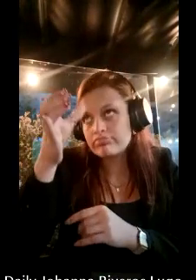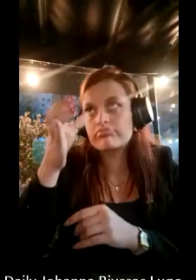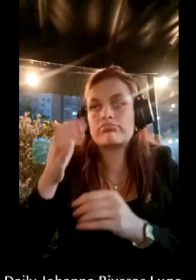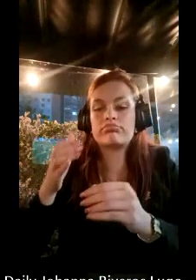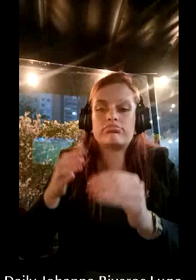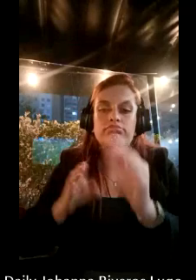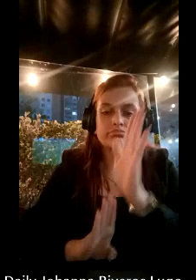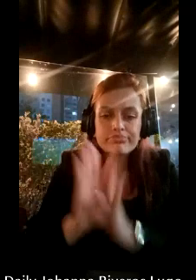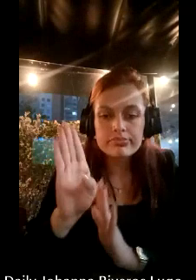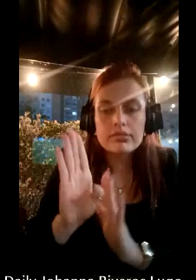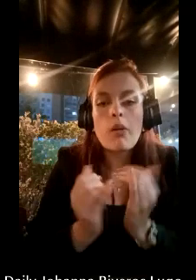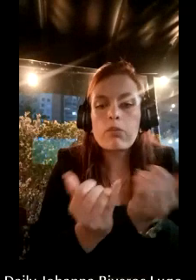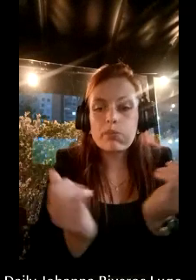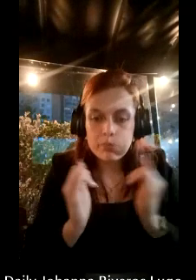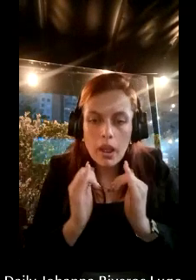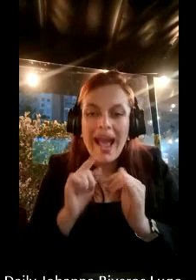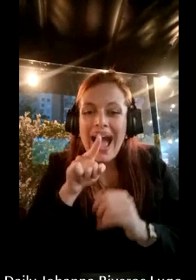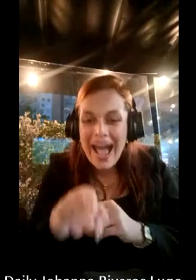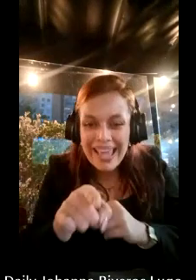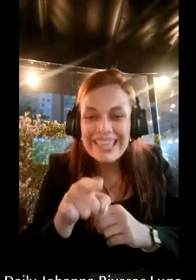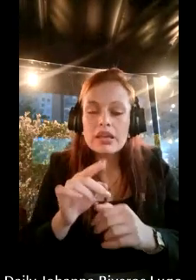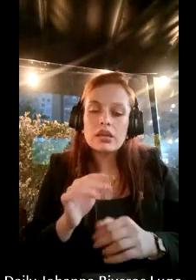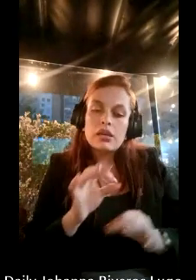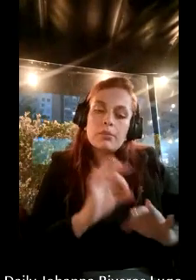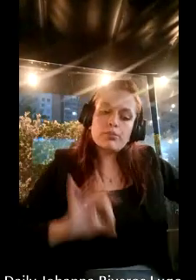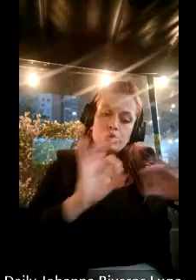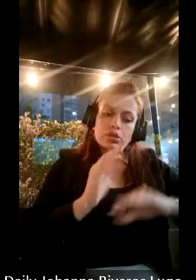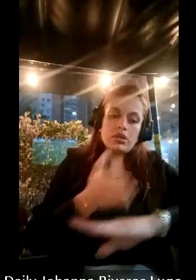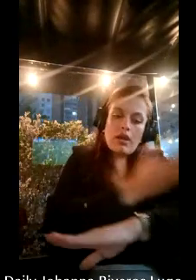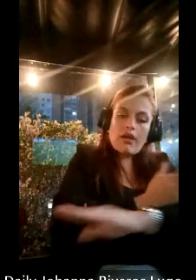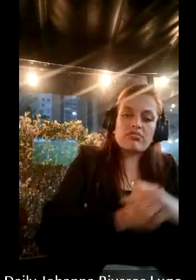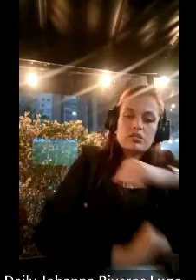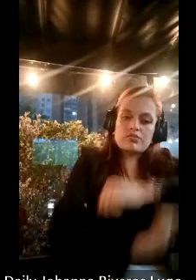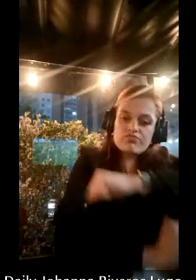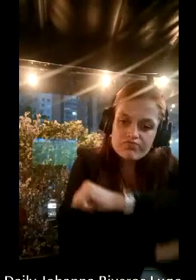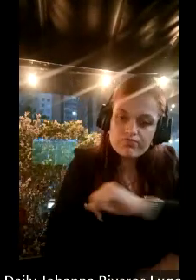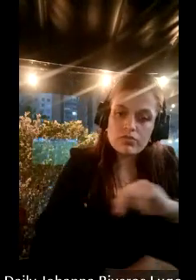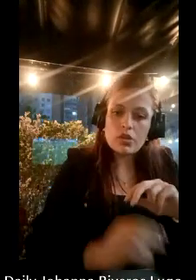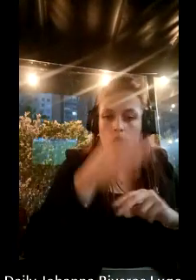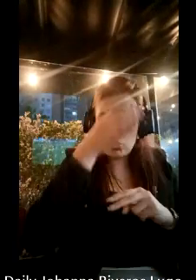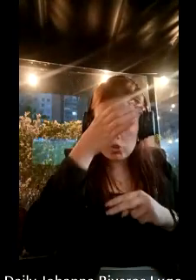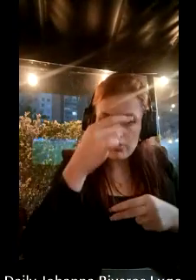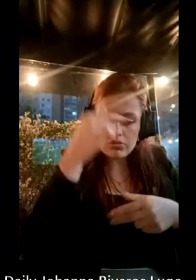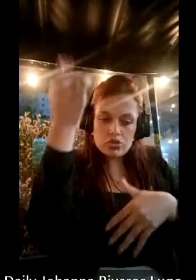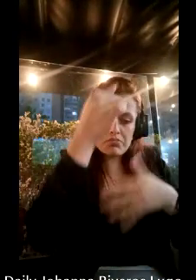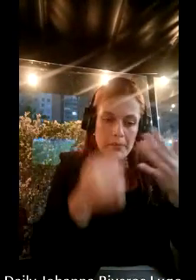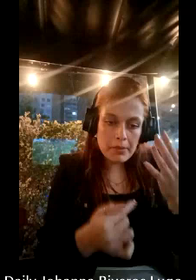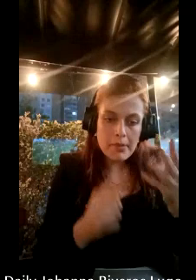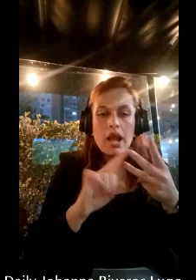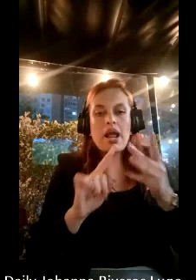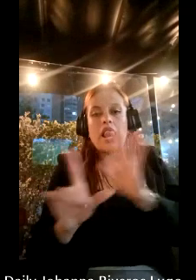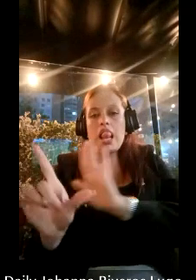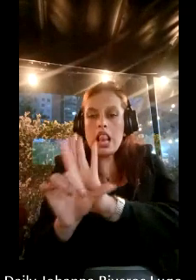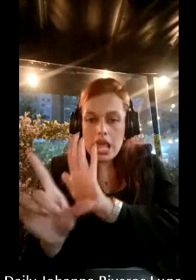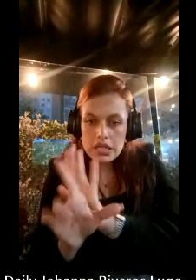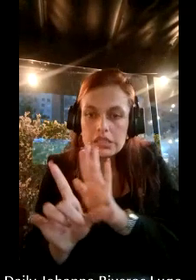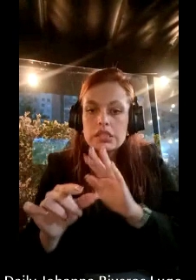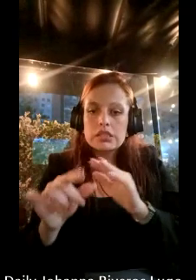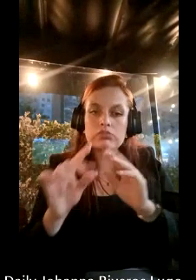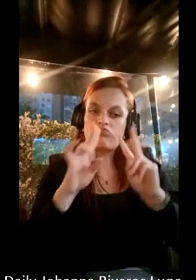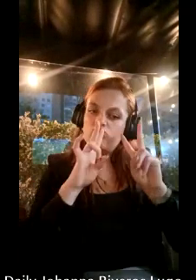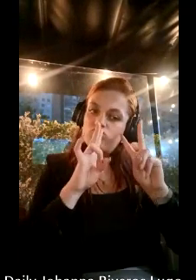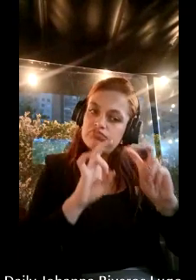esos fundamentos básicos de la física, esos conceptos y leyes. Y al final